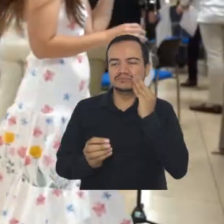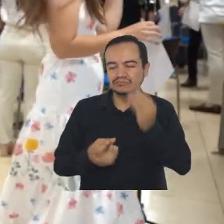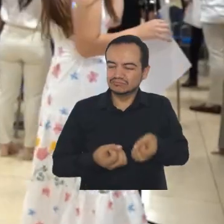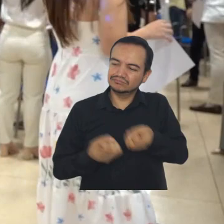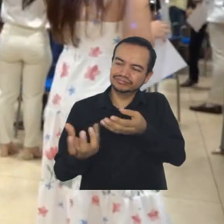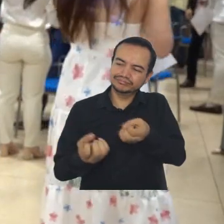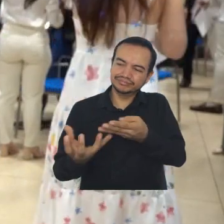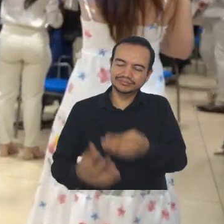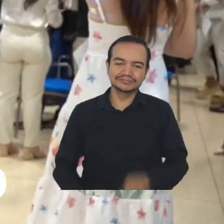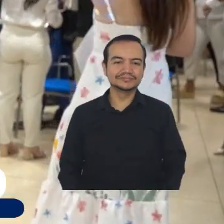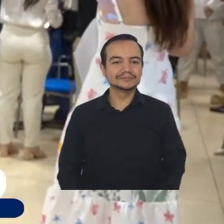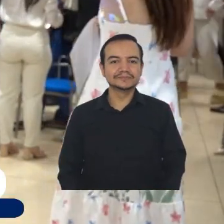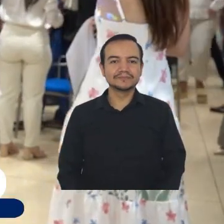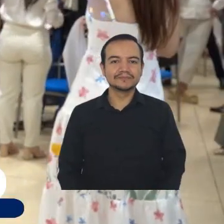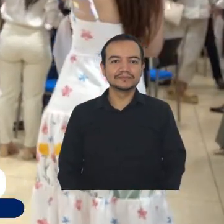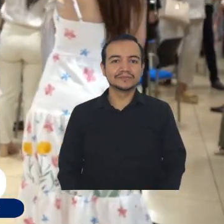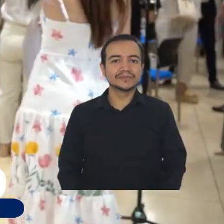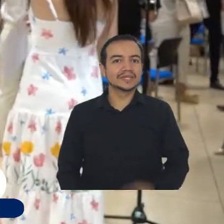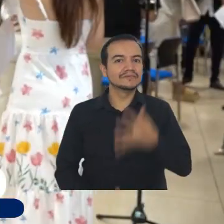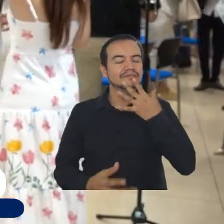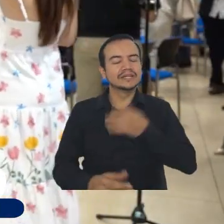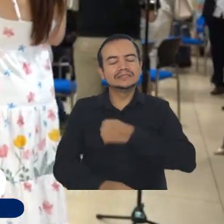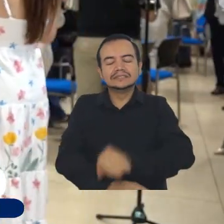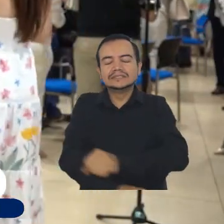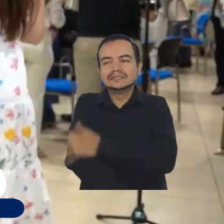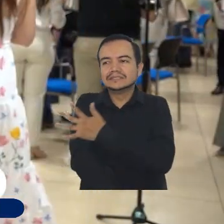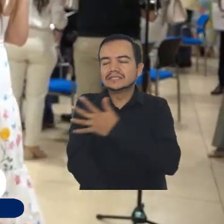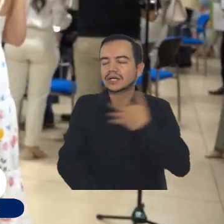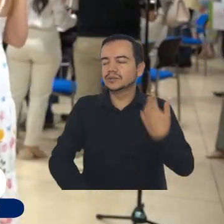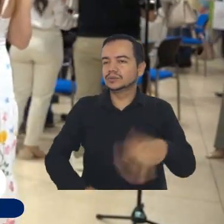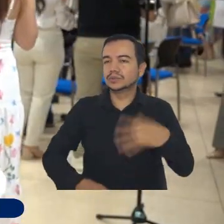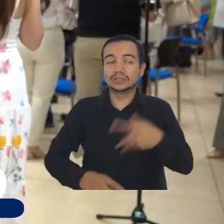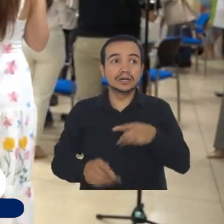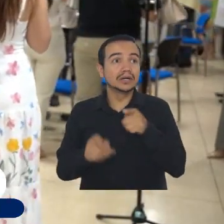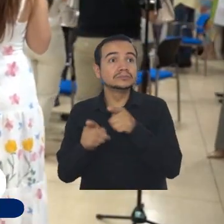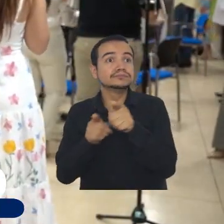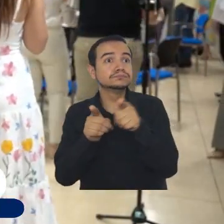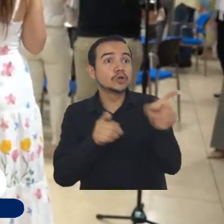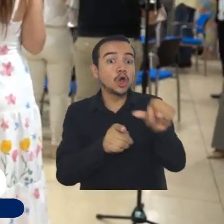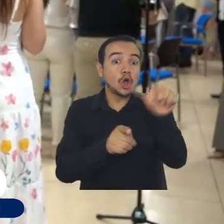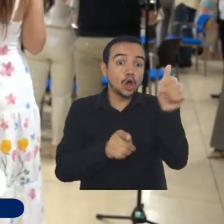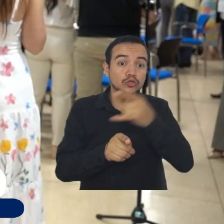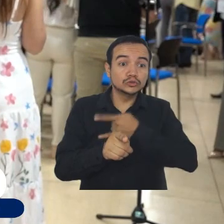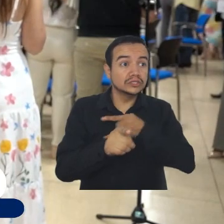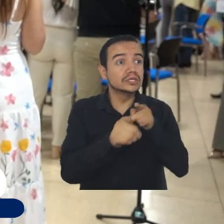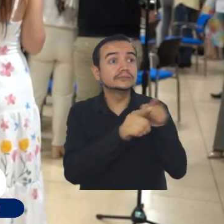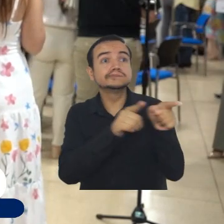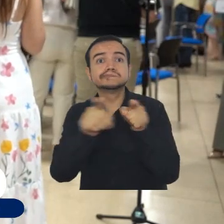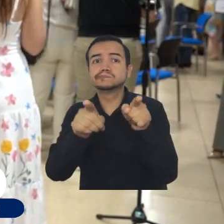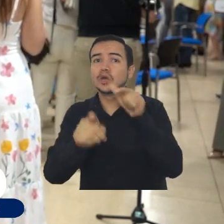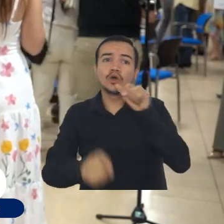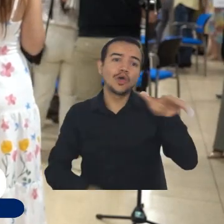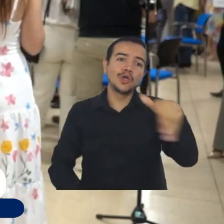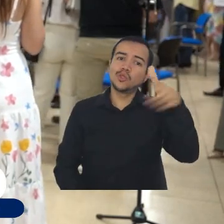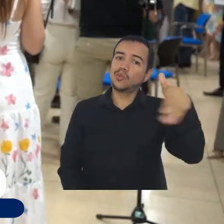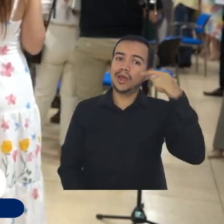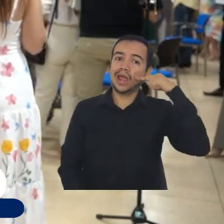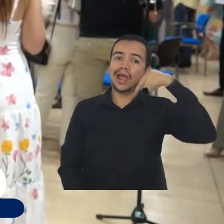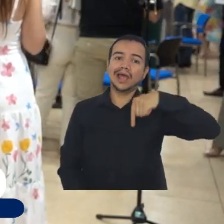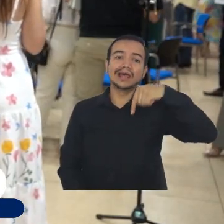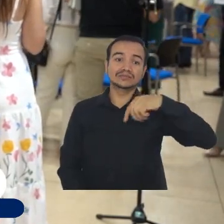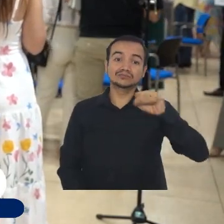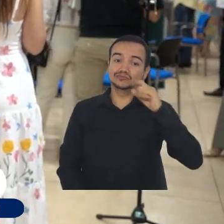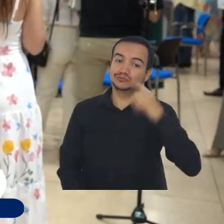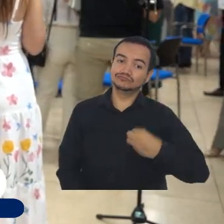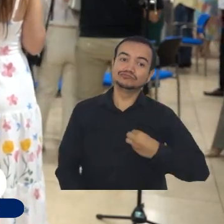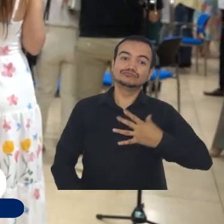experiencias. Es una oportunidad única y la verdad no todas las universidades cuentan con este privilegio con